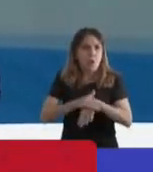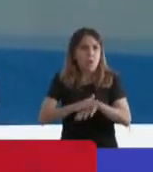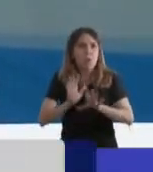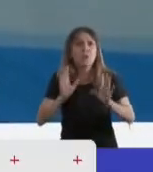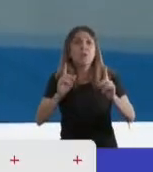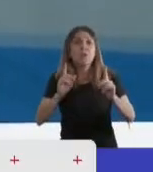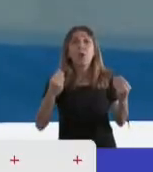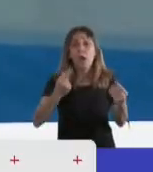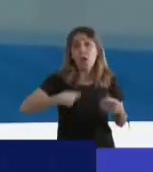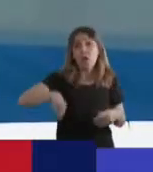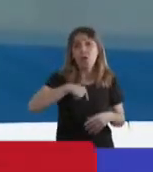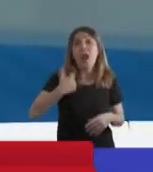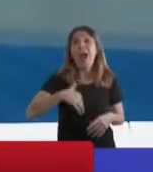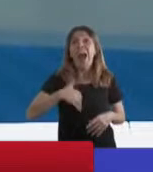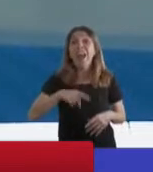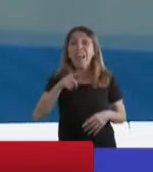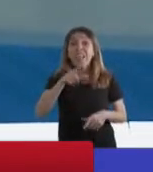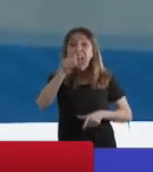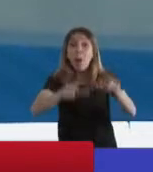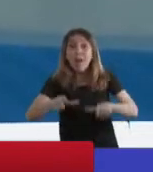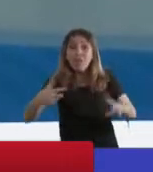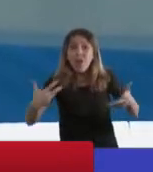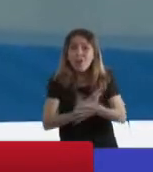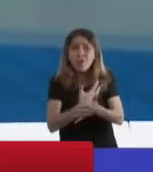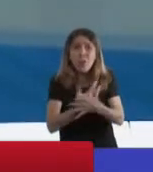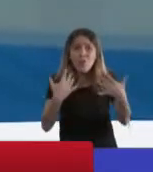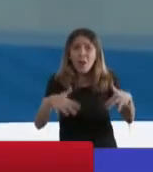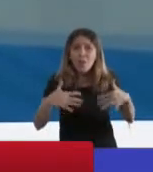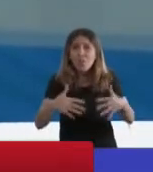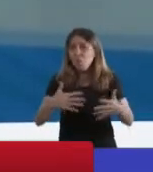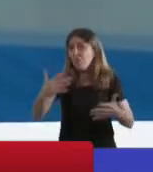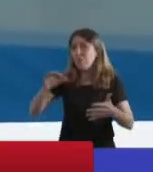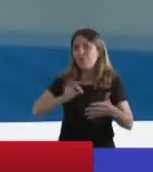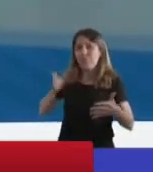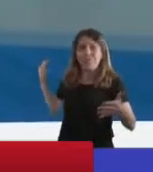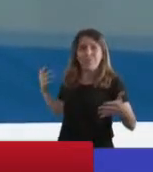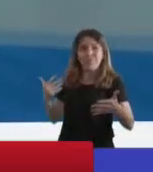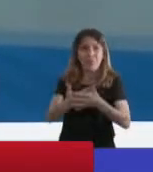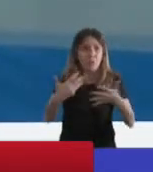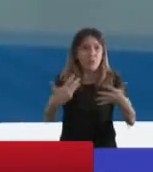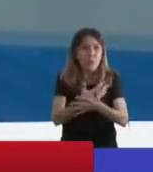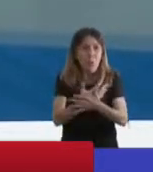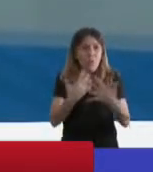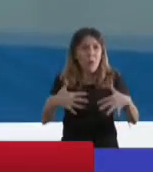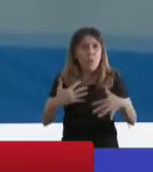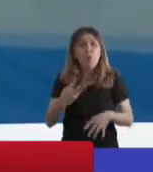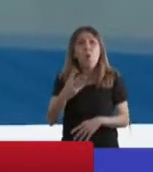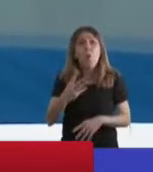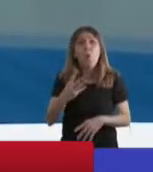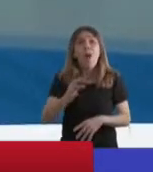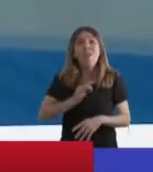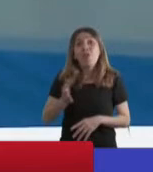él tiene desde siempre, y como enfermedad de base, el presidente tiene un síndrome venoso profundo. Sí.